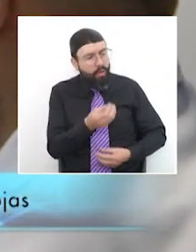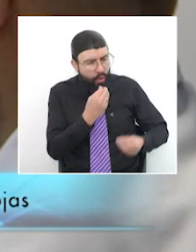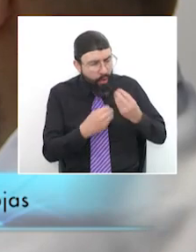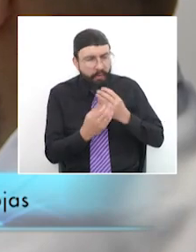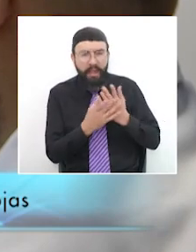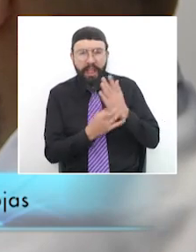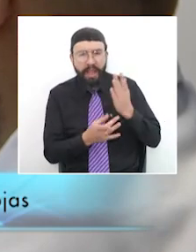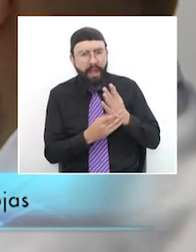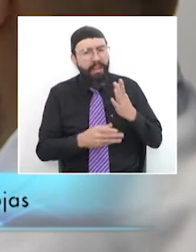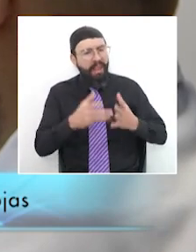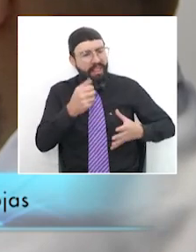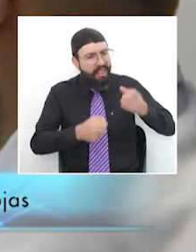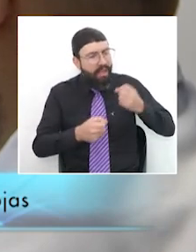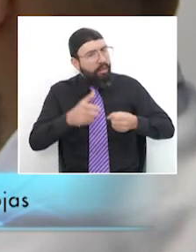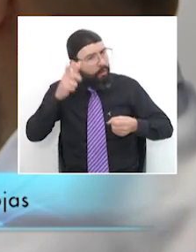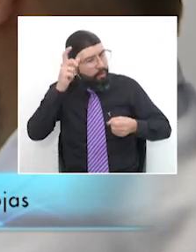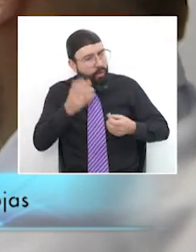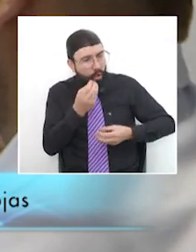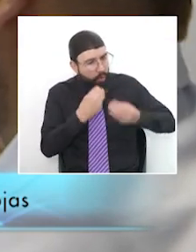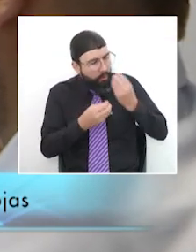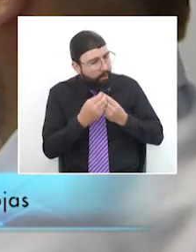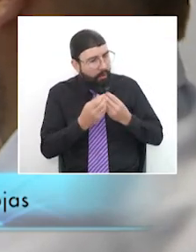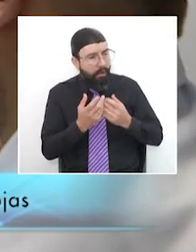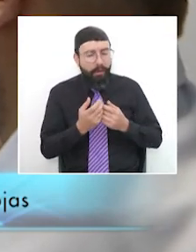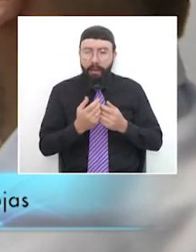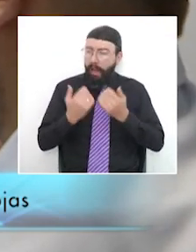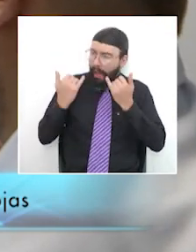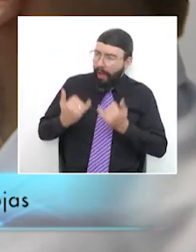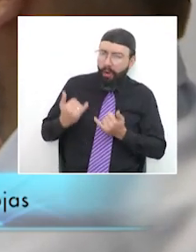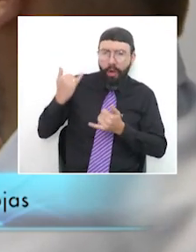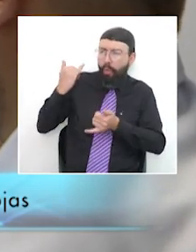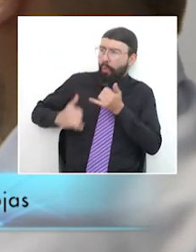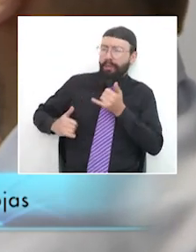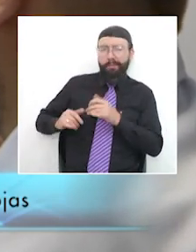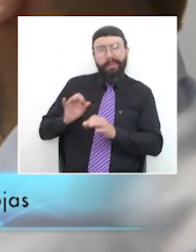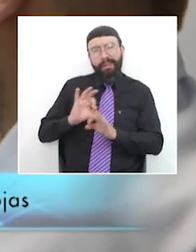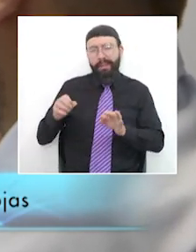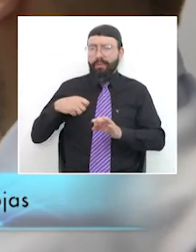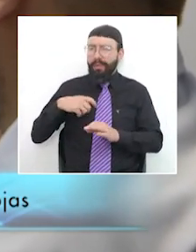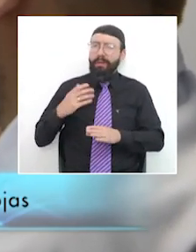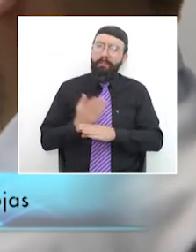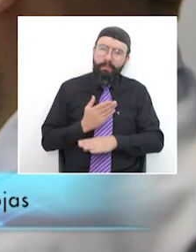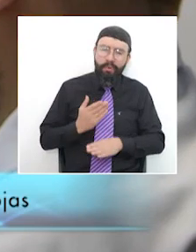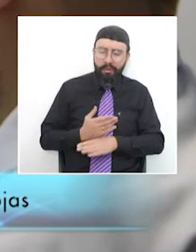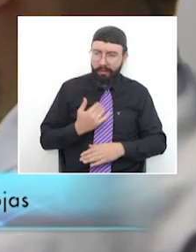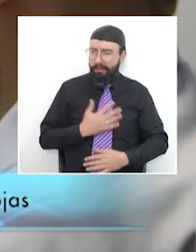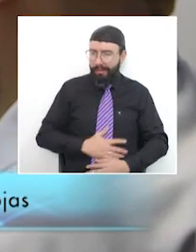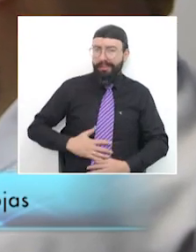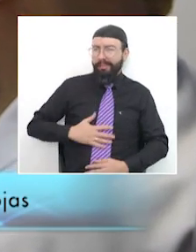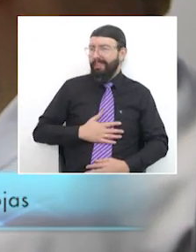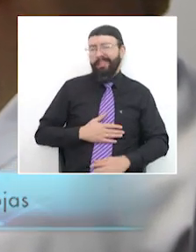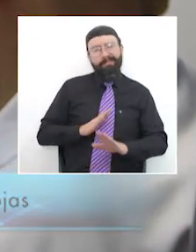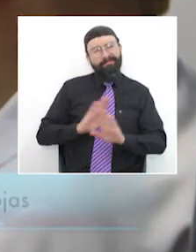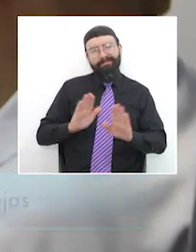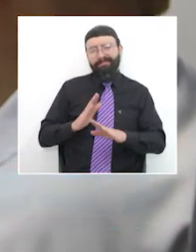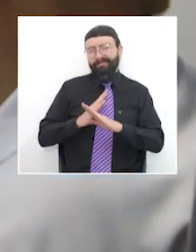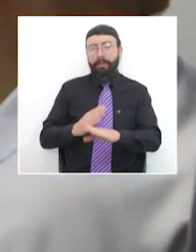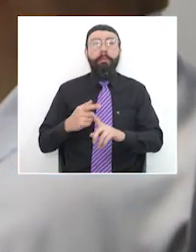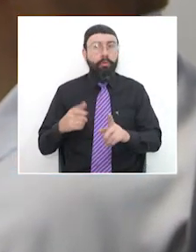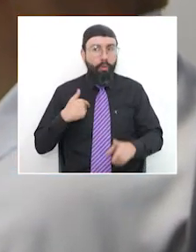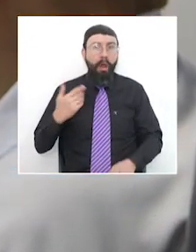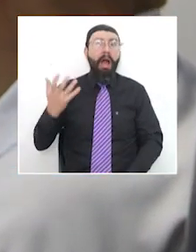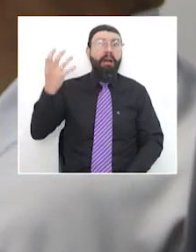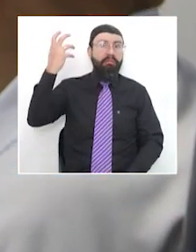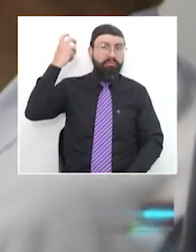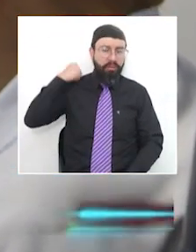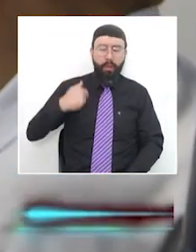grasa, leche? Doctor, pero ahora último, pues no, por la problemita que tuve de, ¿cierto? Pero antes sí, doctor, claro,